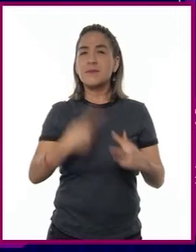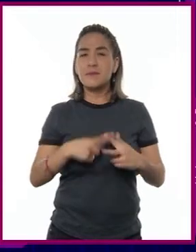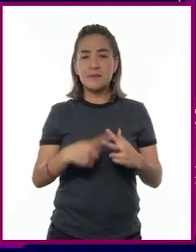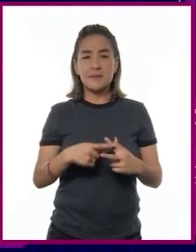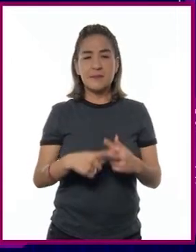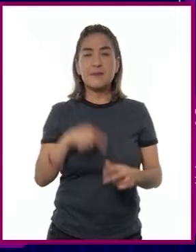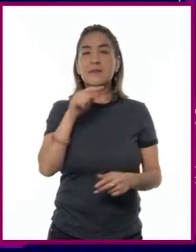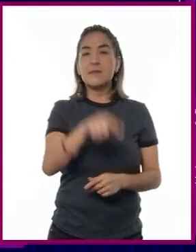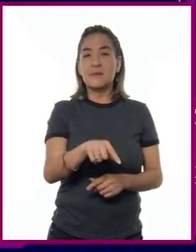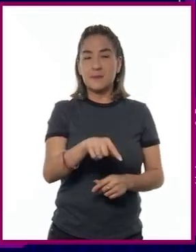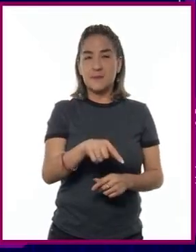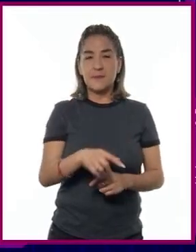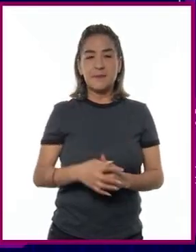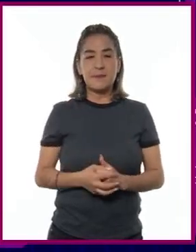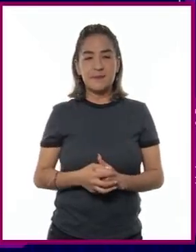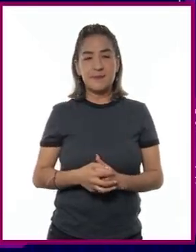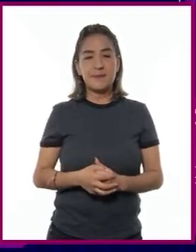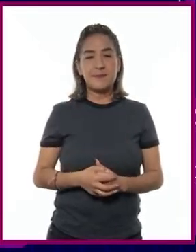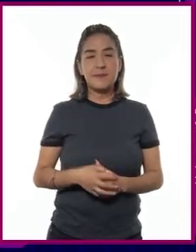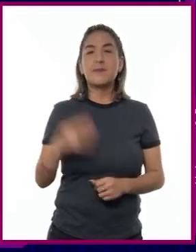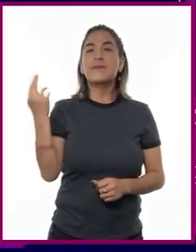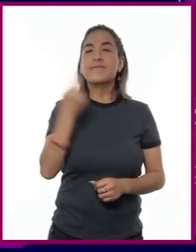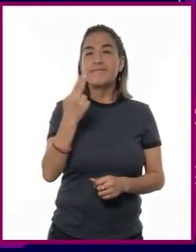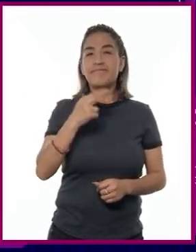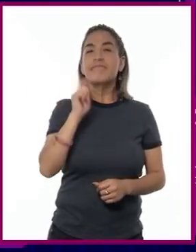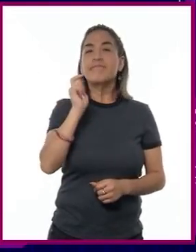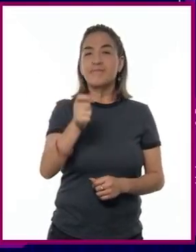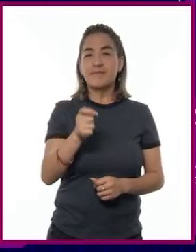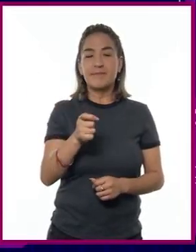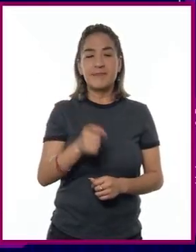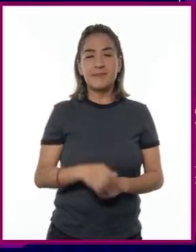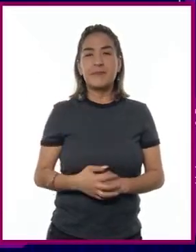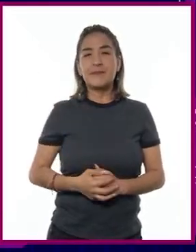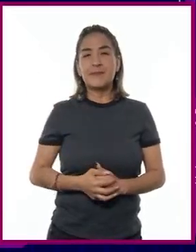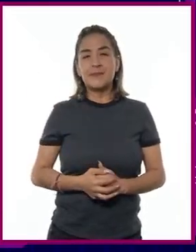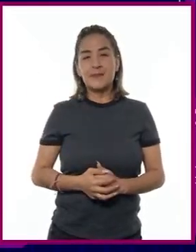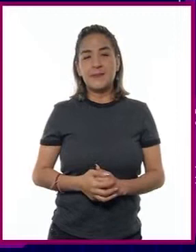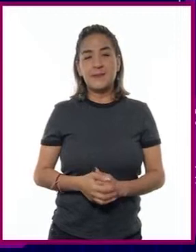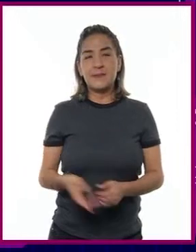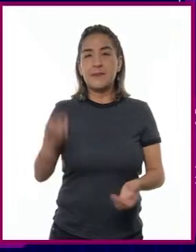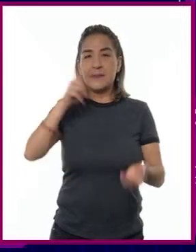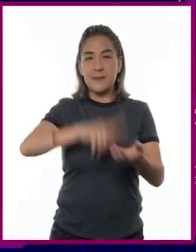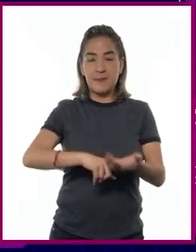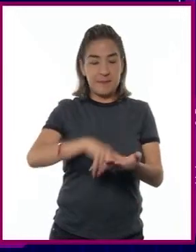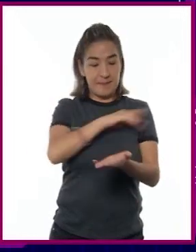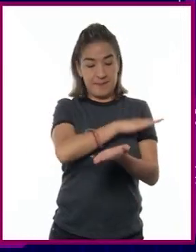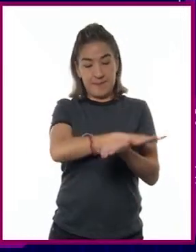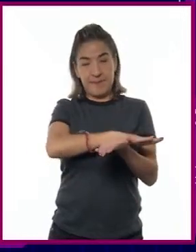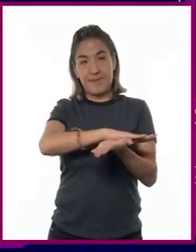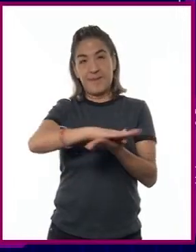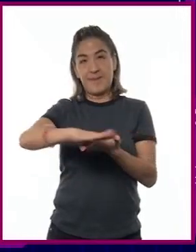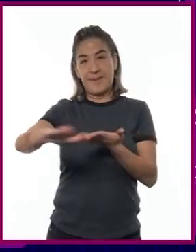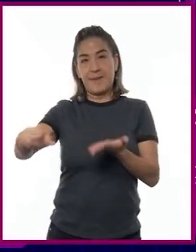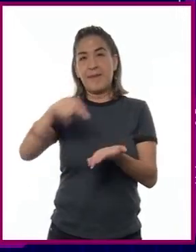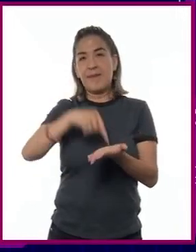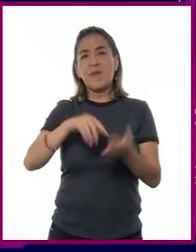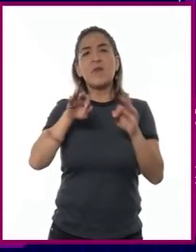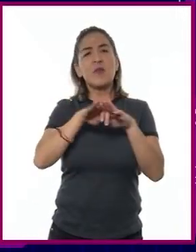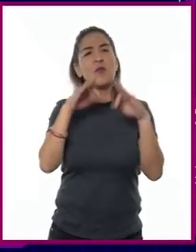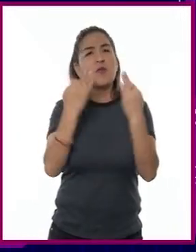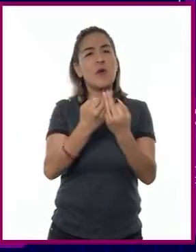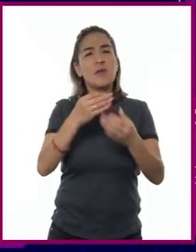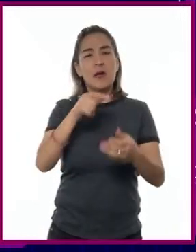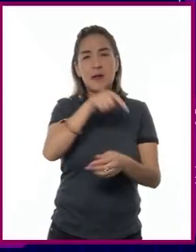material que se necesita, tomando en cuenta que el desarrollo plano del cilindro está conformado por